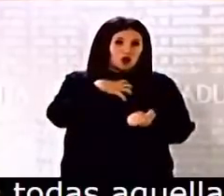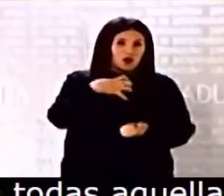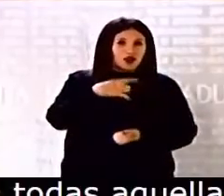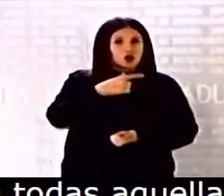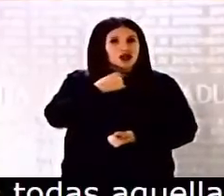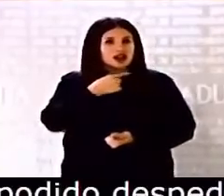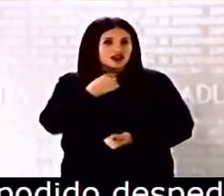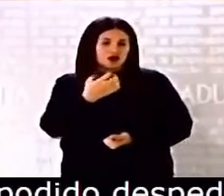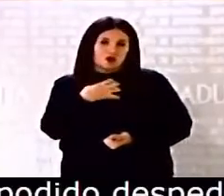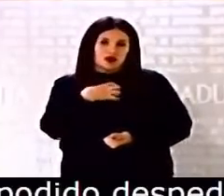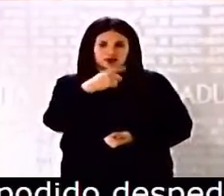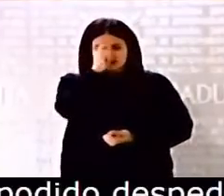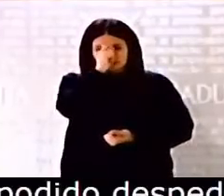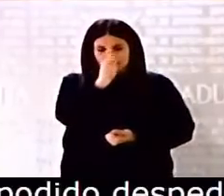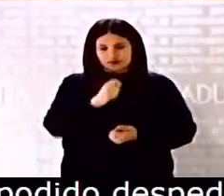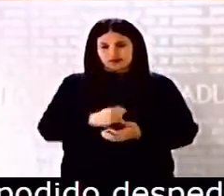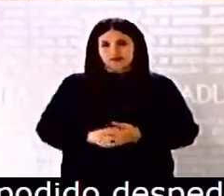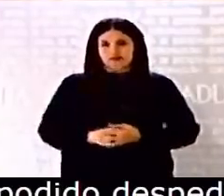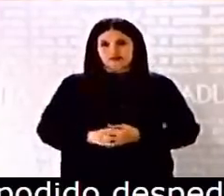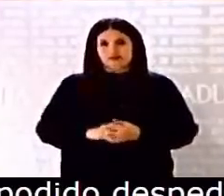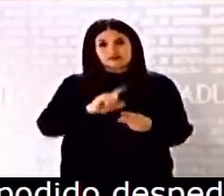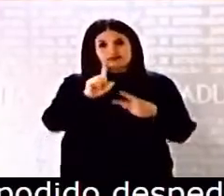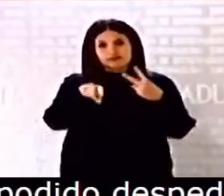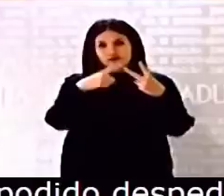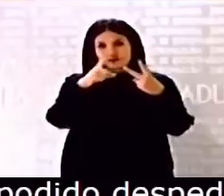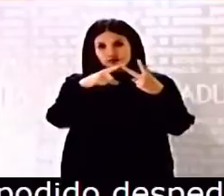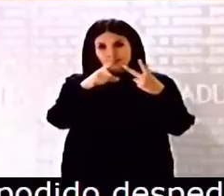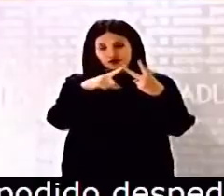deseo. En segundo lugar,